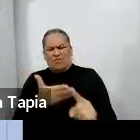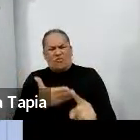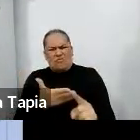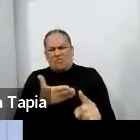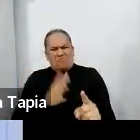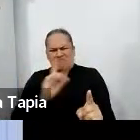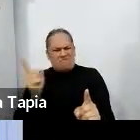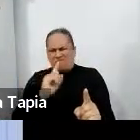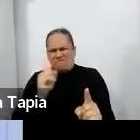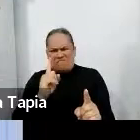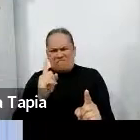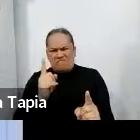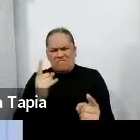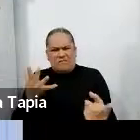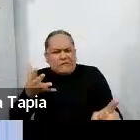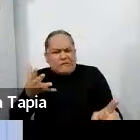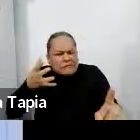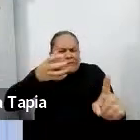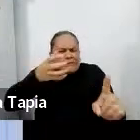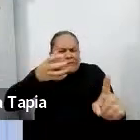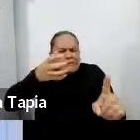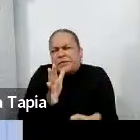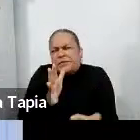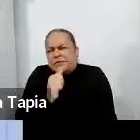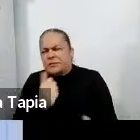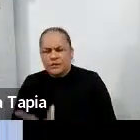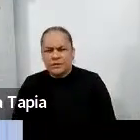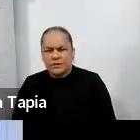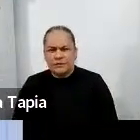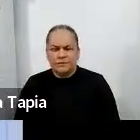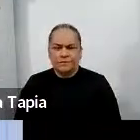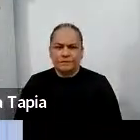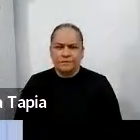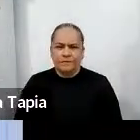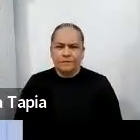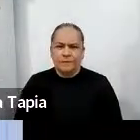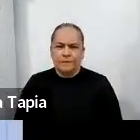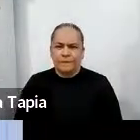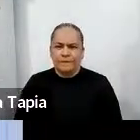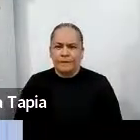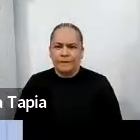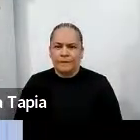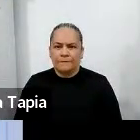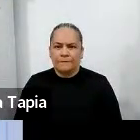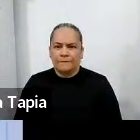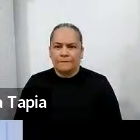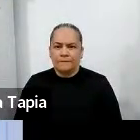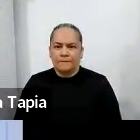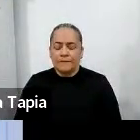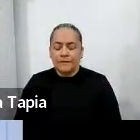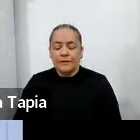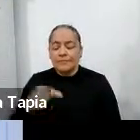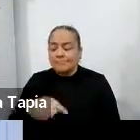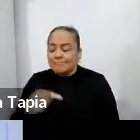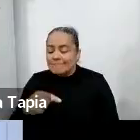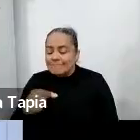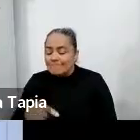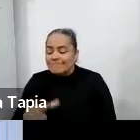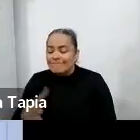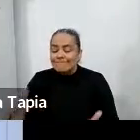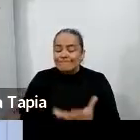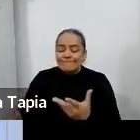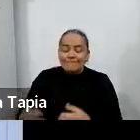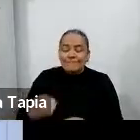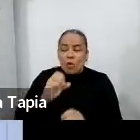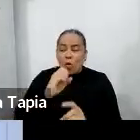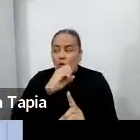muy alcanzables. Entonces, bueno, aquí tomo una frase de Aristóteles, ¿no? Donde dice que